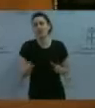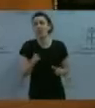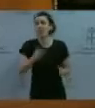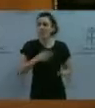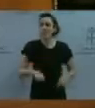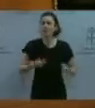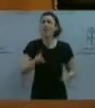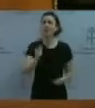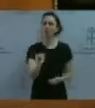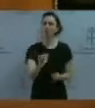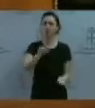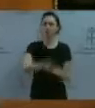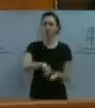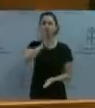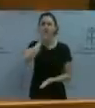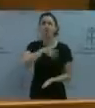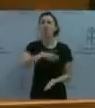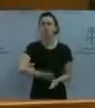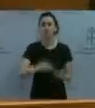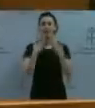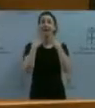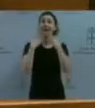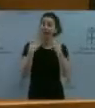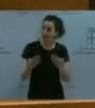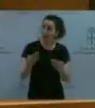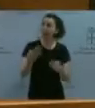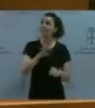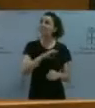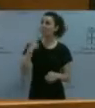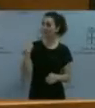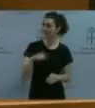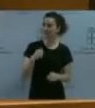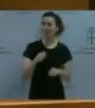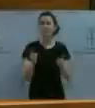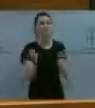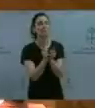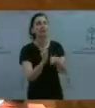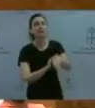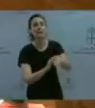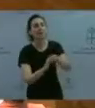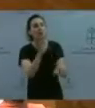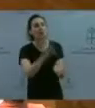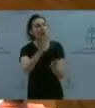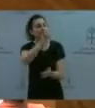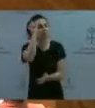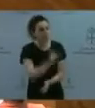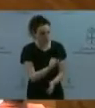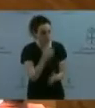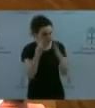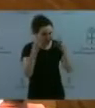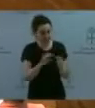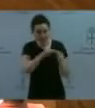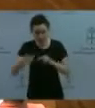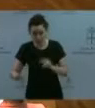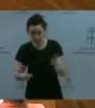Muchas gracias, señor Un segundito. presidente. Señor Blanco, después de haber escuchado la intervención, ¿hace falta que se la traduzcan? Hay algunas palabras que no entendí,